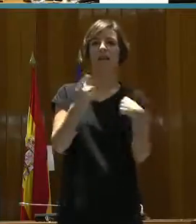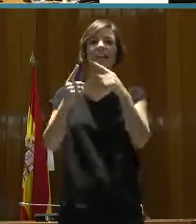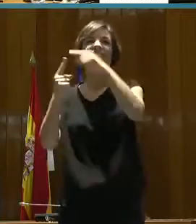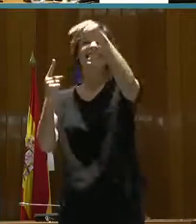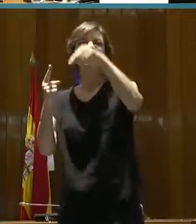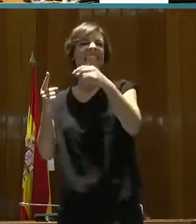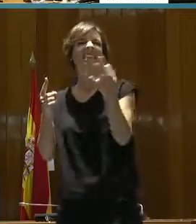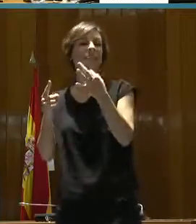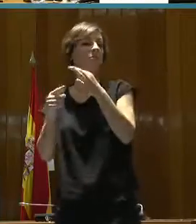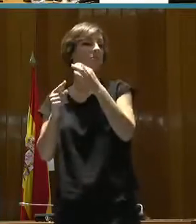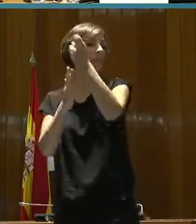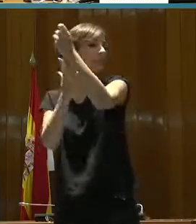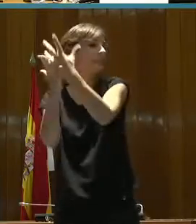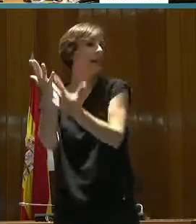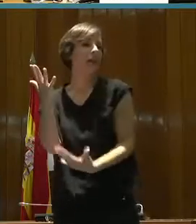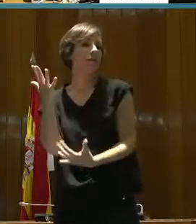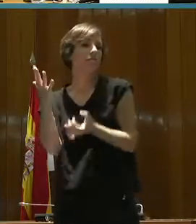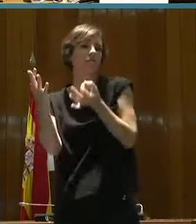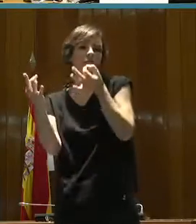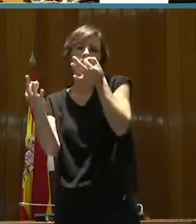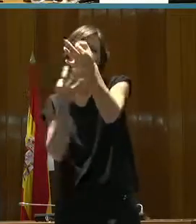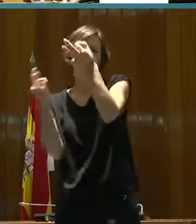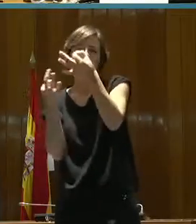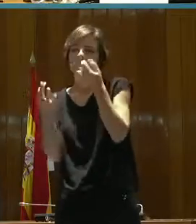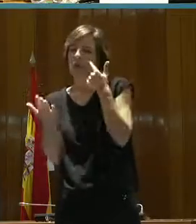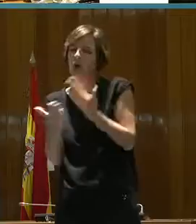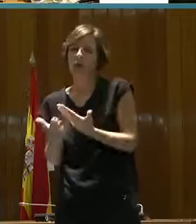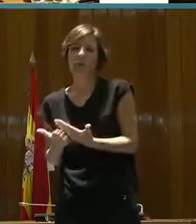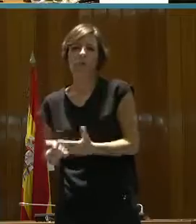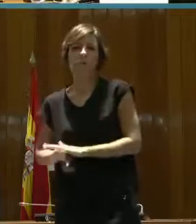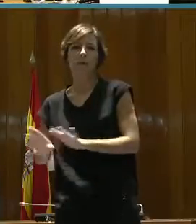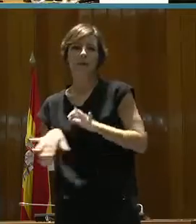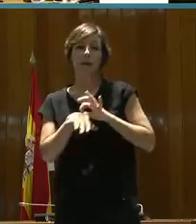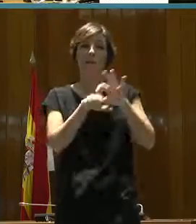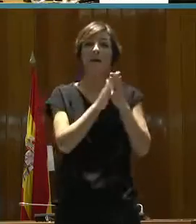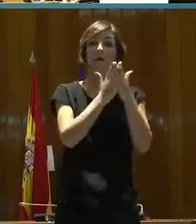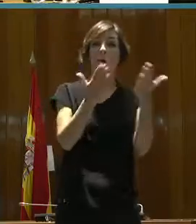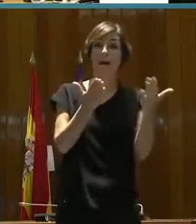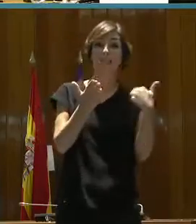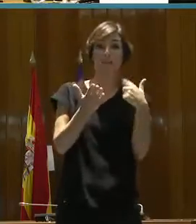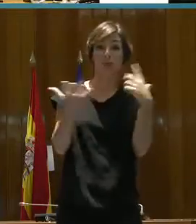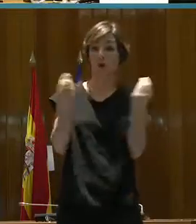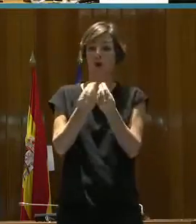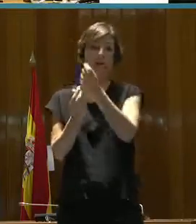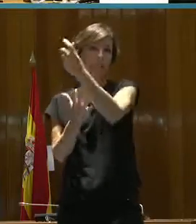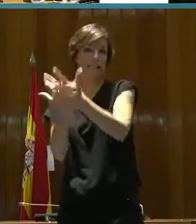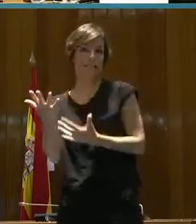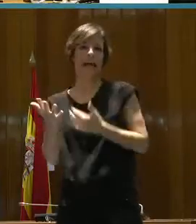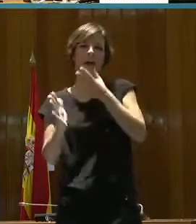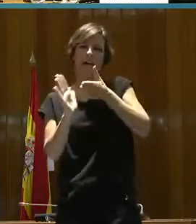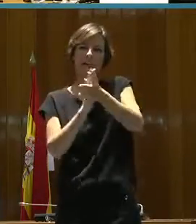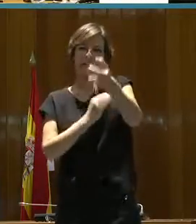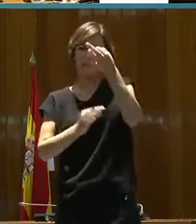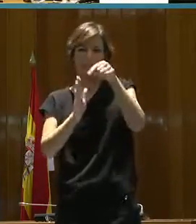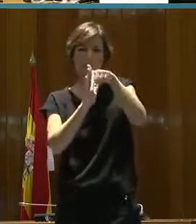una lista exhaustiva de comprobación y el manual es lo que acompaña a esa lista. Y ahora les daré algunos más